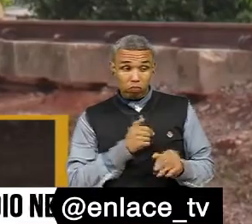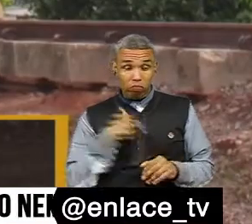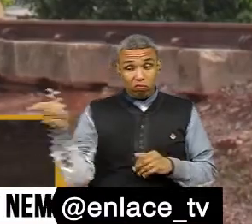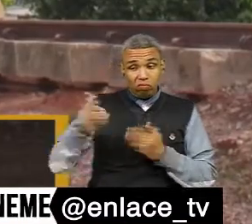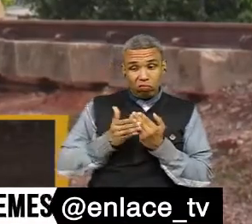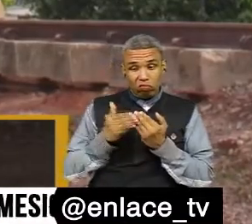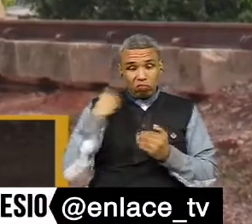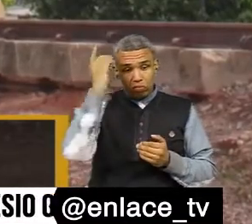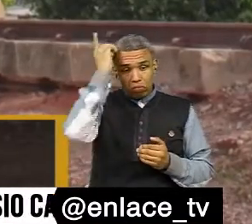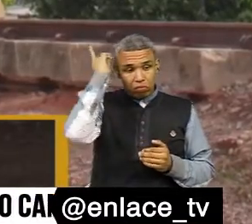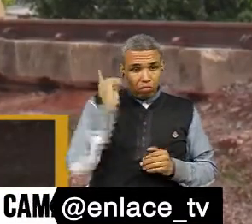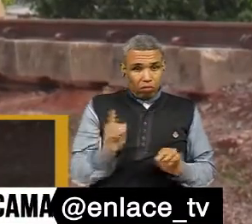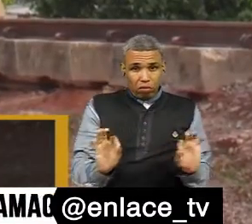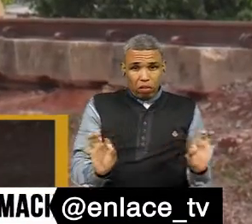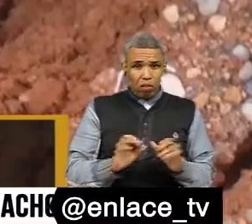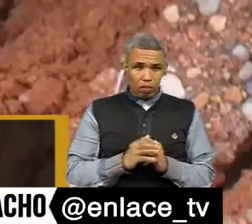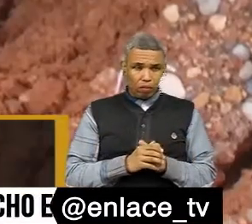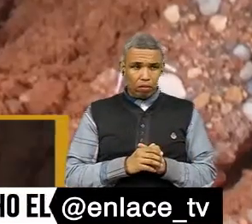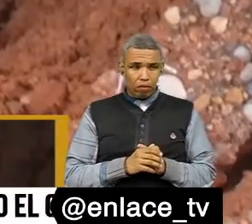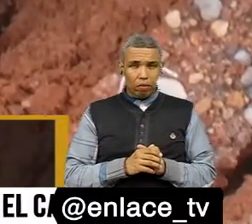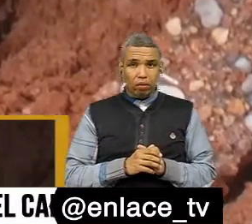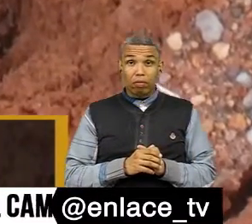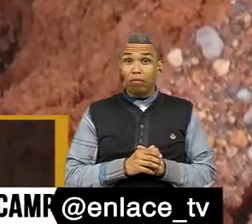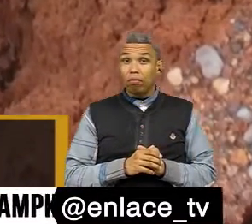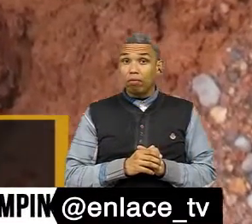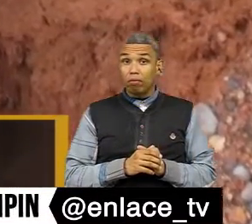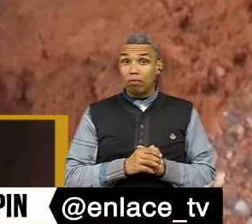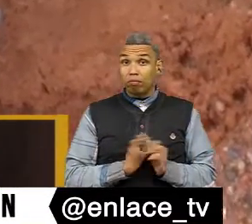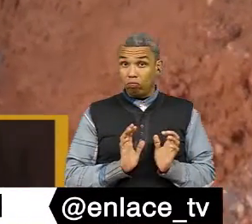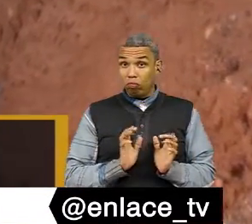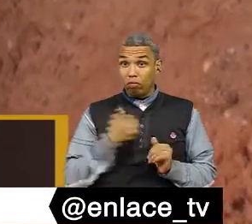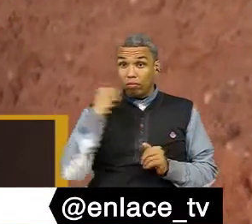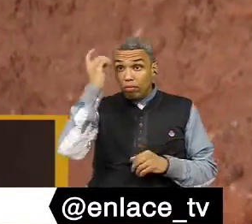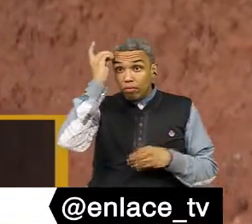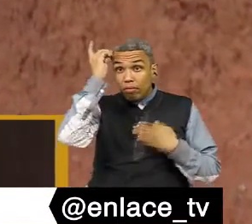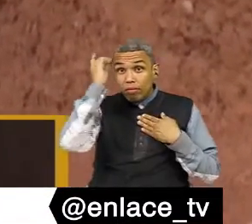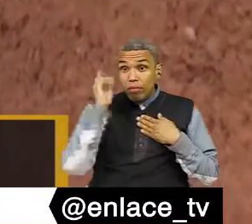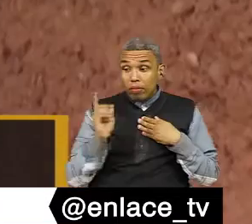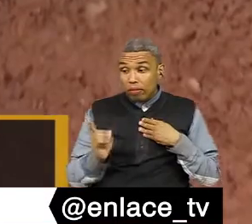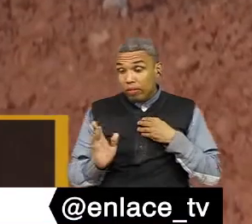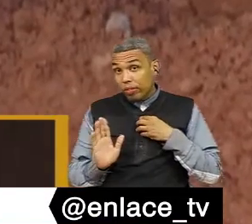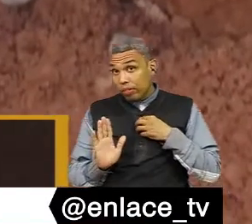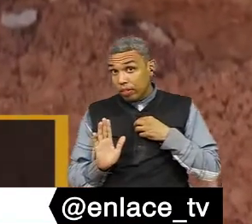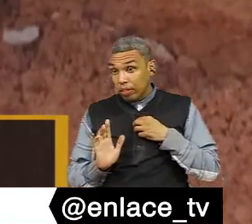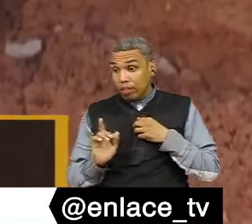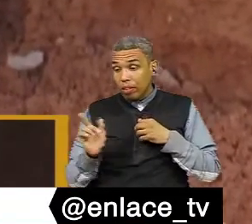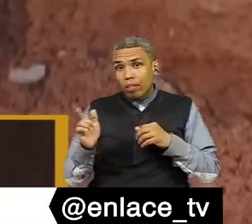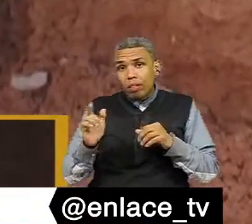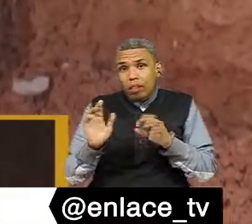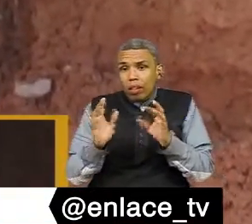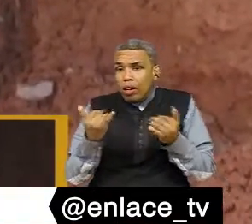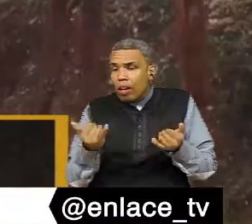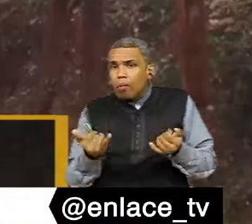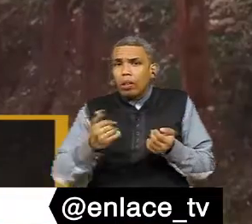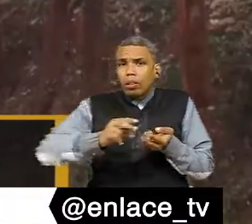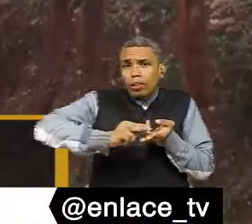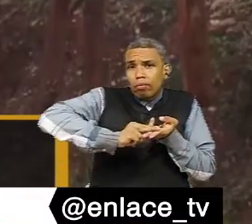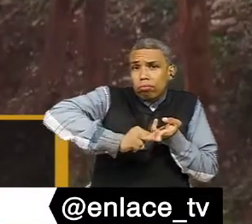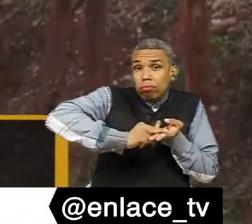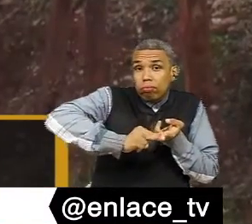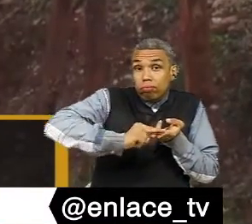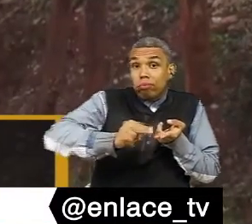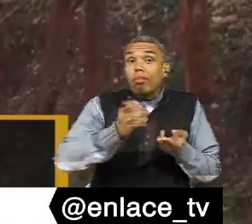atendiendo que la empresa contratista gestione eso, sabiendo que aquí hay un gobierno. Ahí tapamos las vías porque con el fin de qué, de evitar un accidente o de pronto más